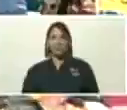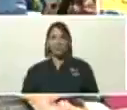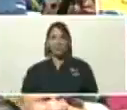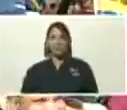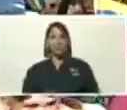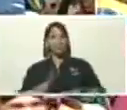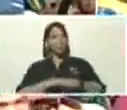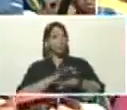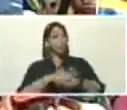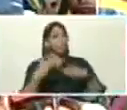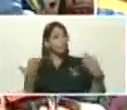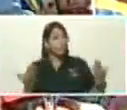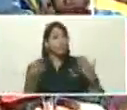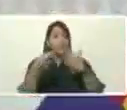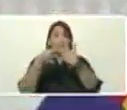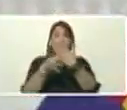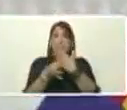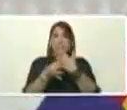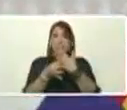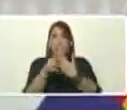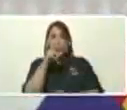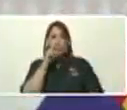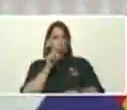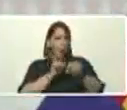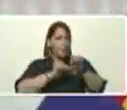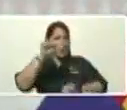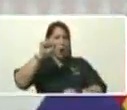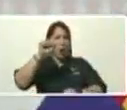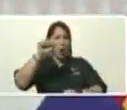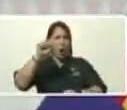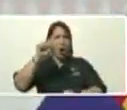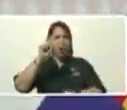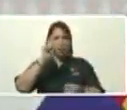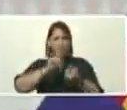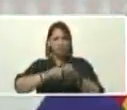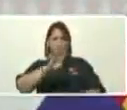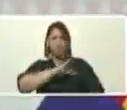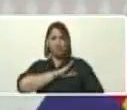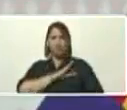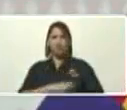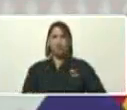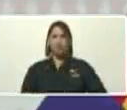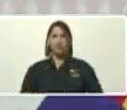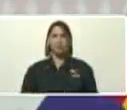porque se casan Super Bigote y Super Cilita.